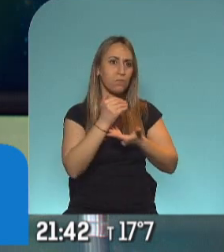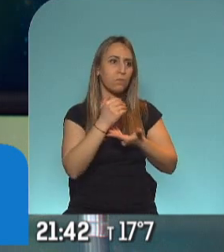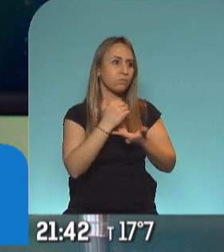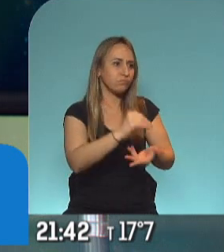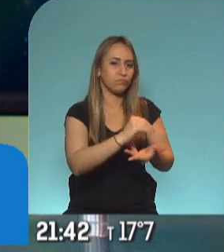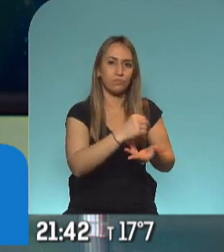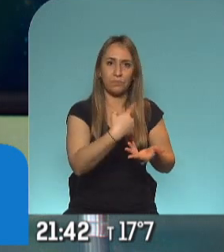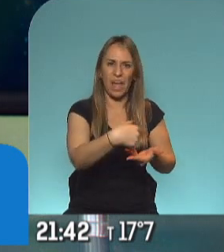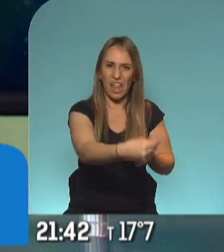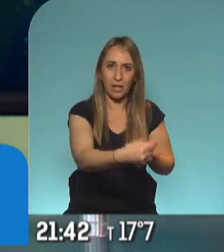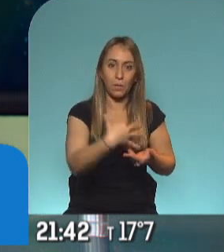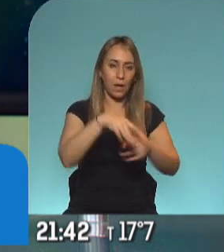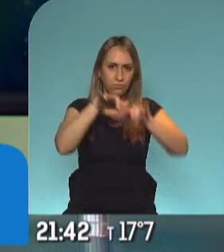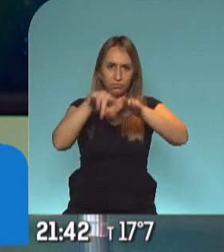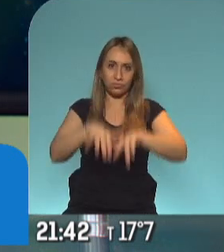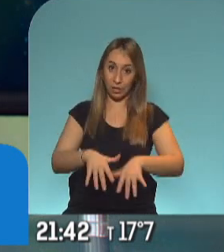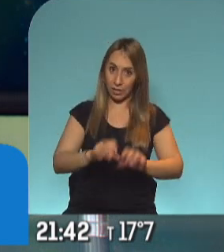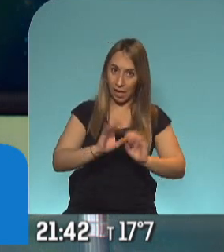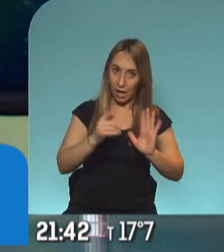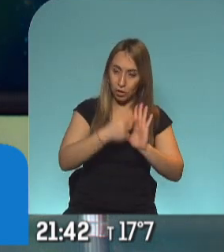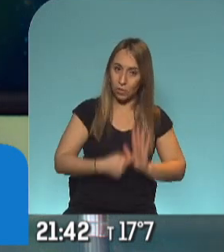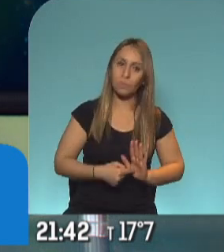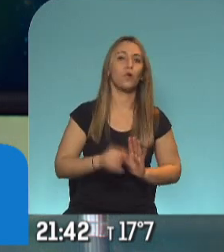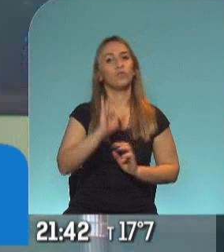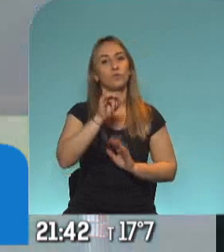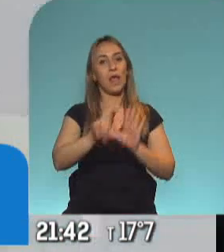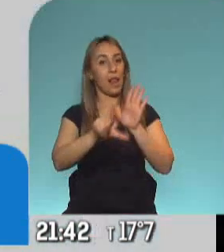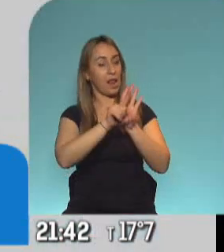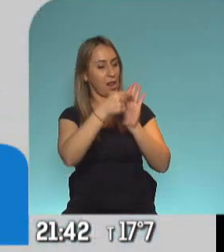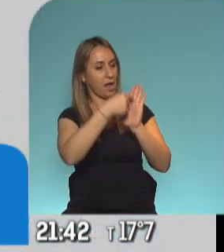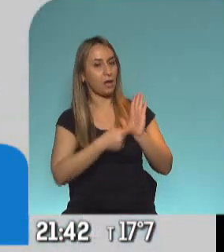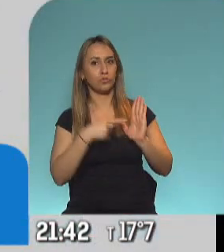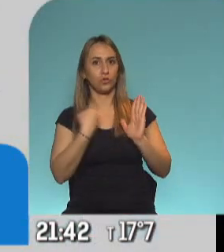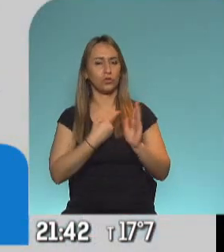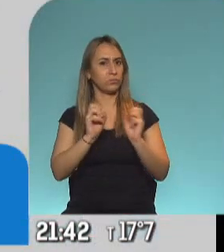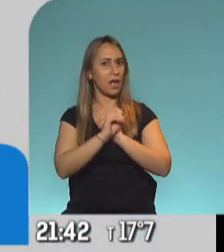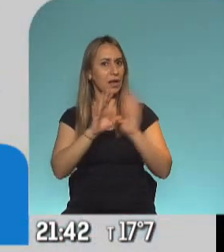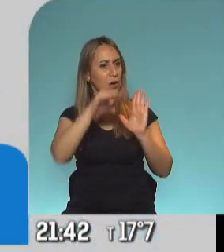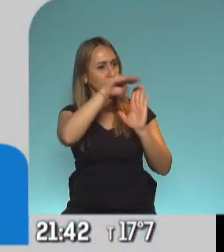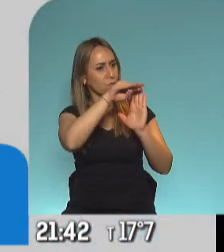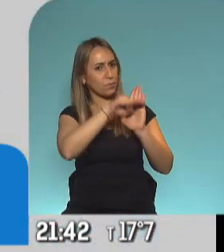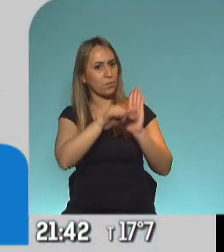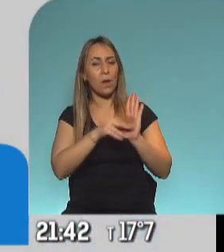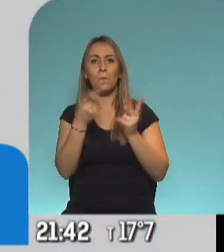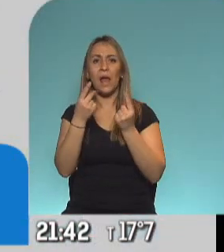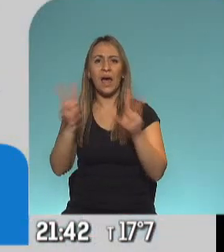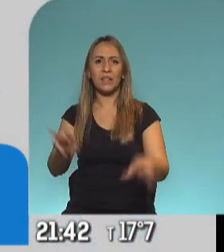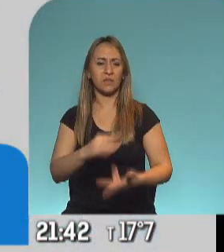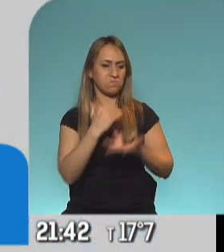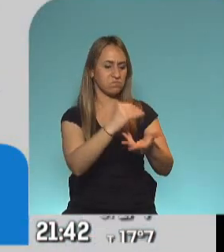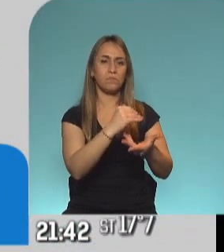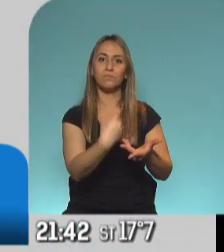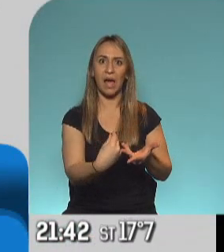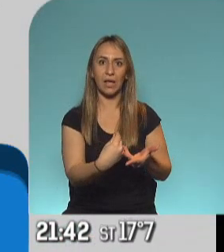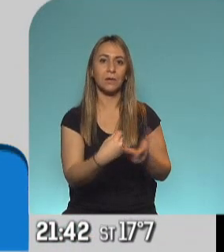claro, obviamente que en la ley nosotros especificamos a qué va ese dinero y va a haber un detalle en cada una de